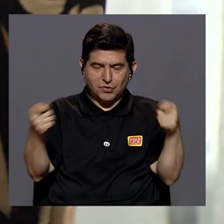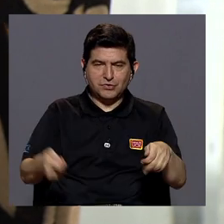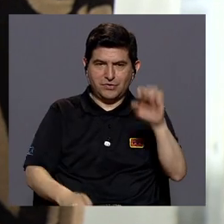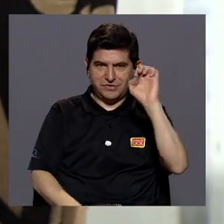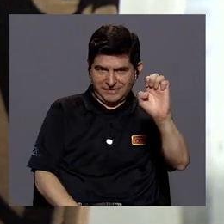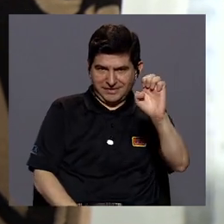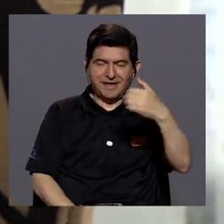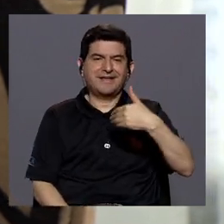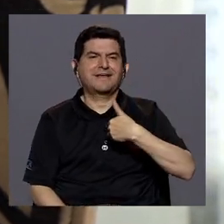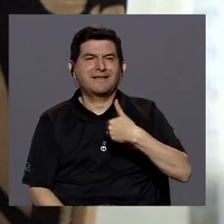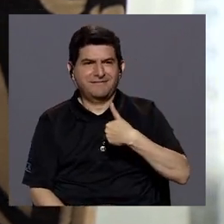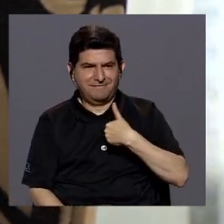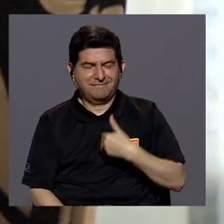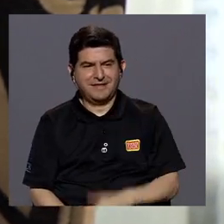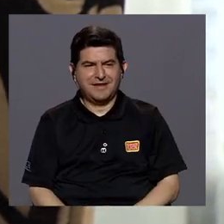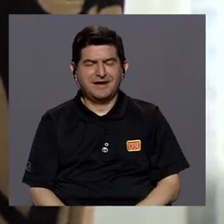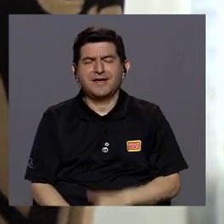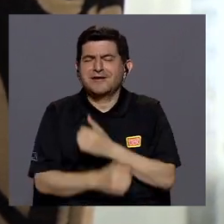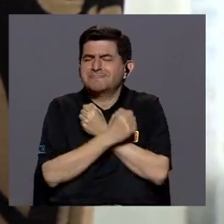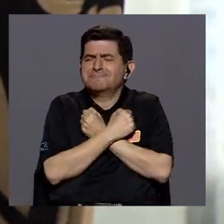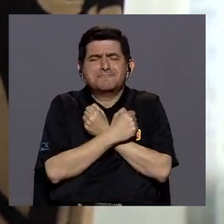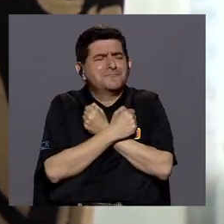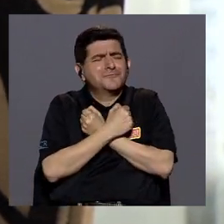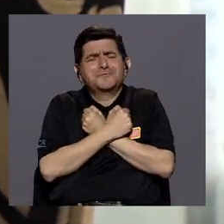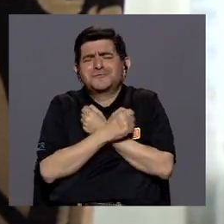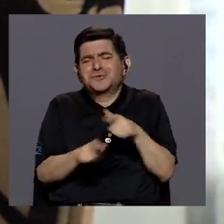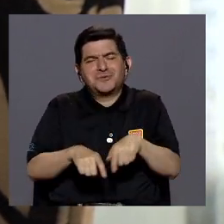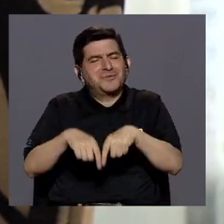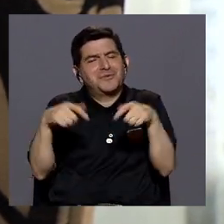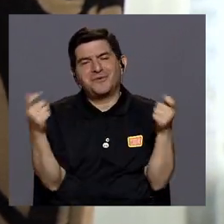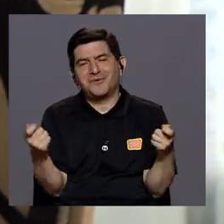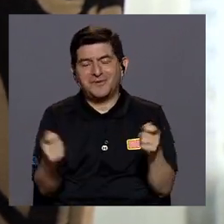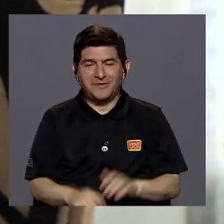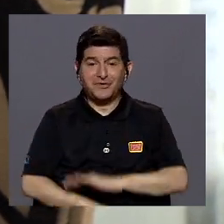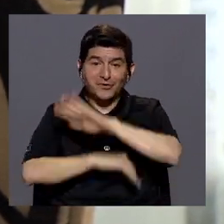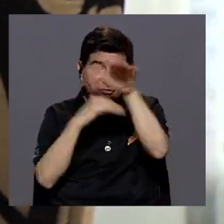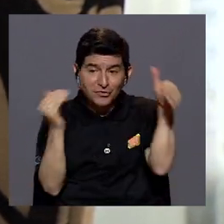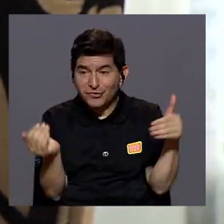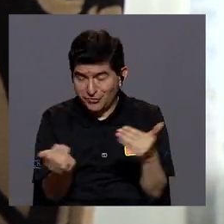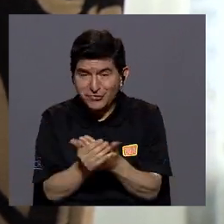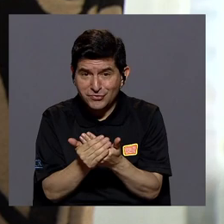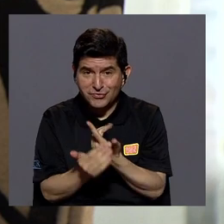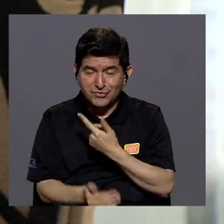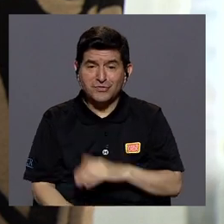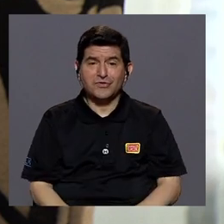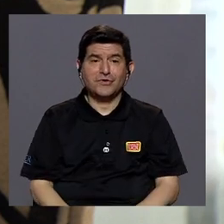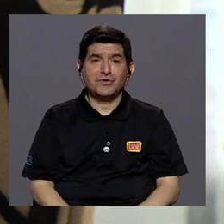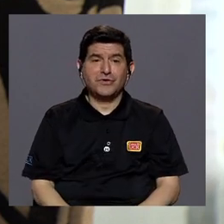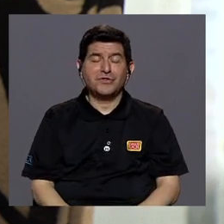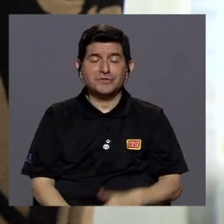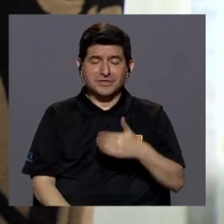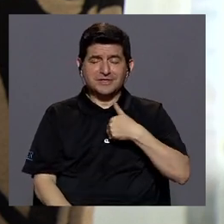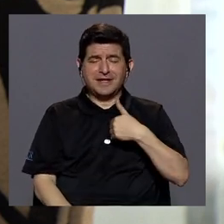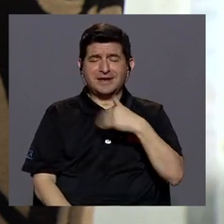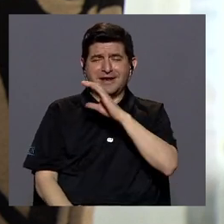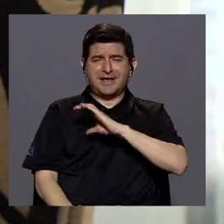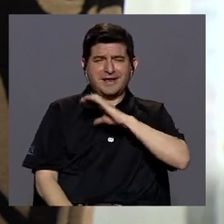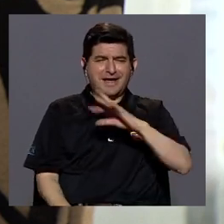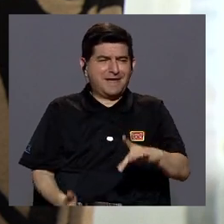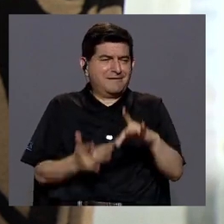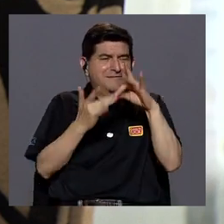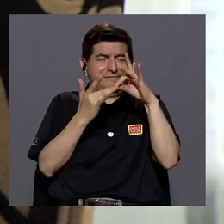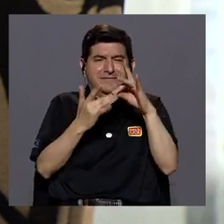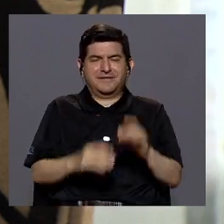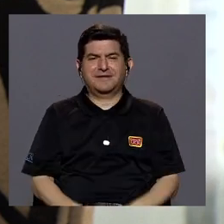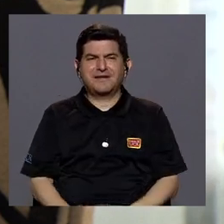le teníamos un gran amor a ese periódico. Todos sentimos una mística extraña, era como